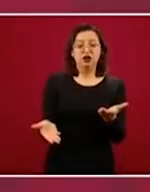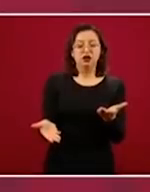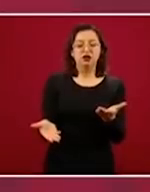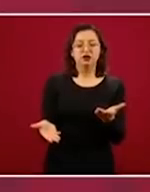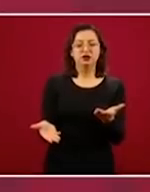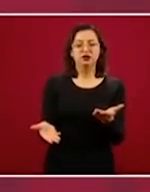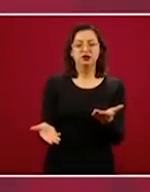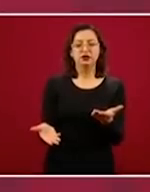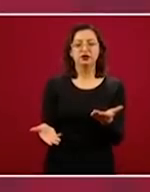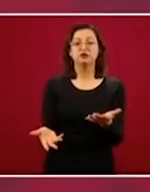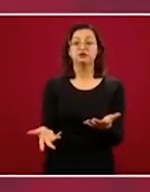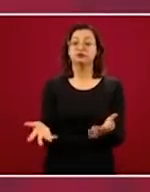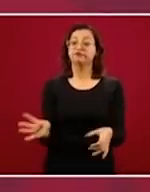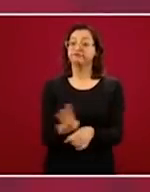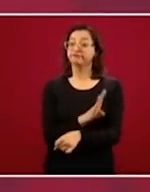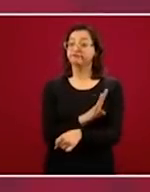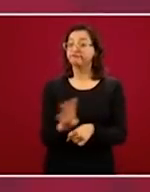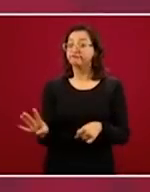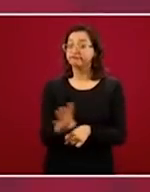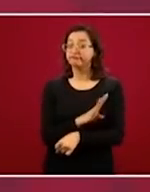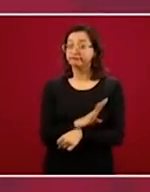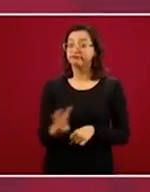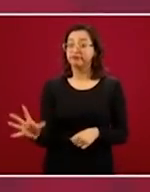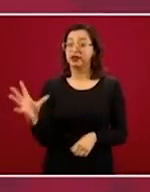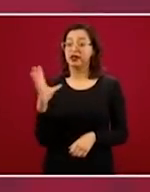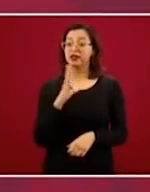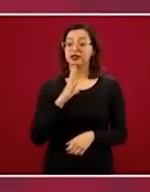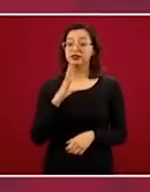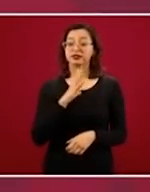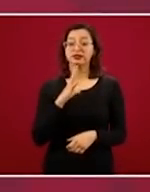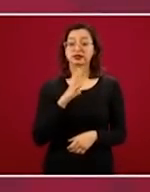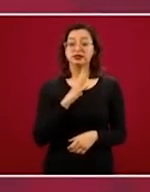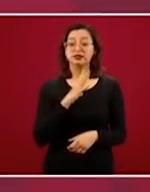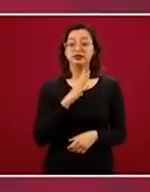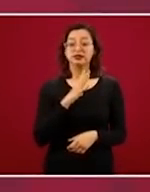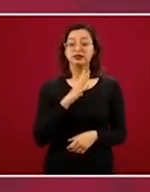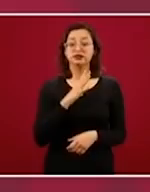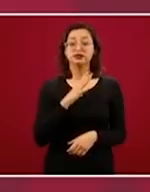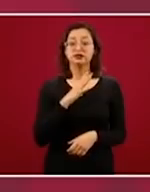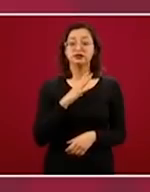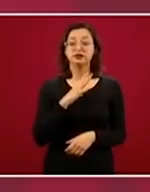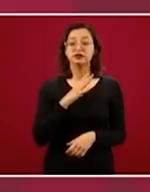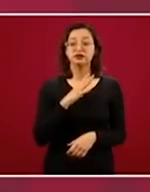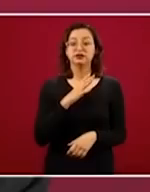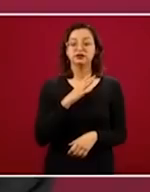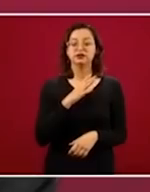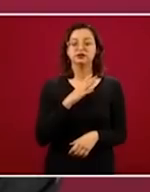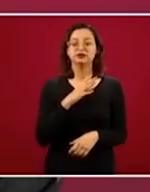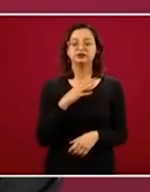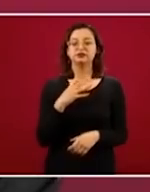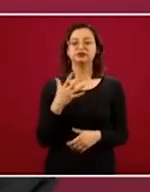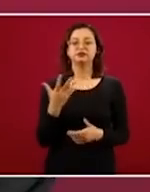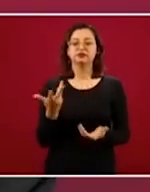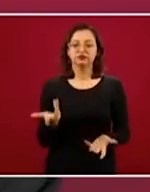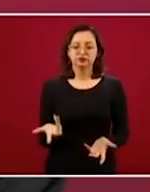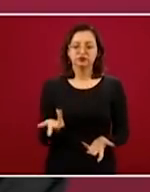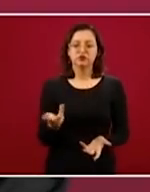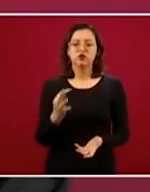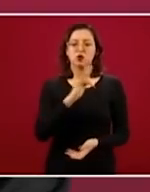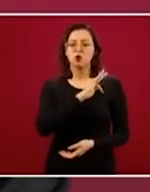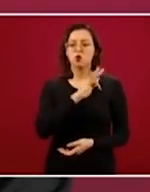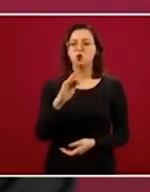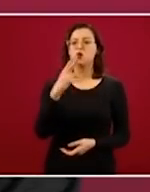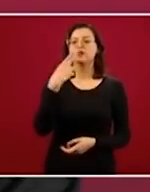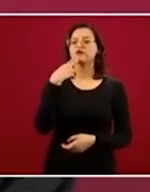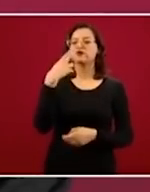tenemos la gran ventaja de qué hay más posibilidades